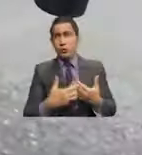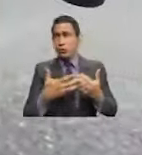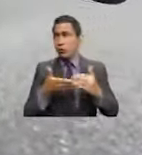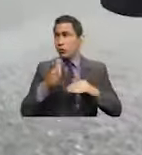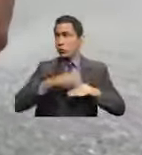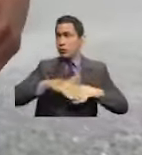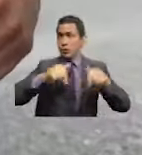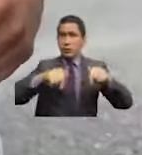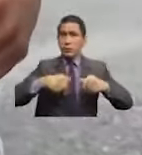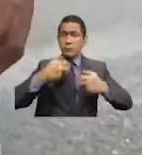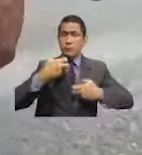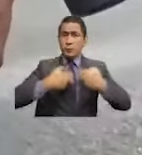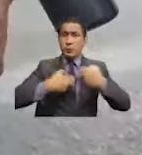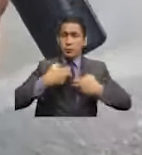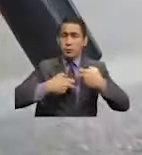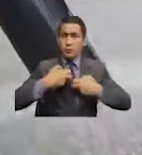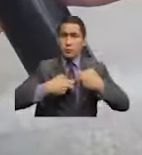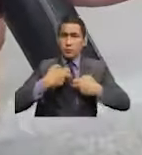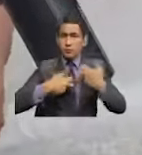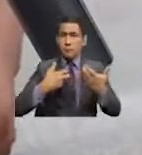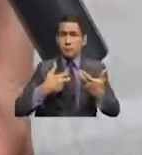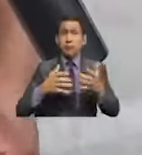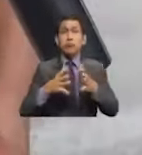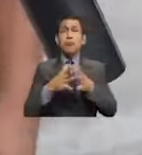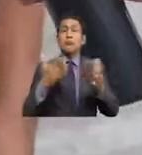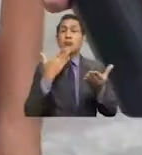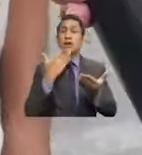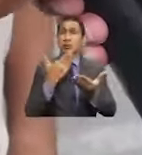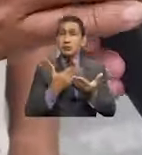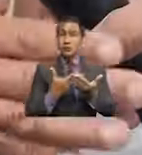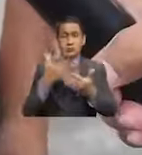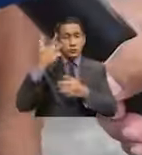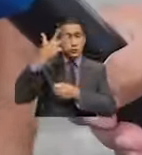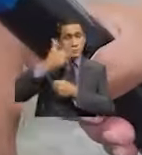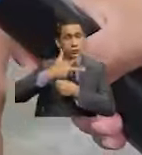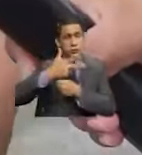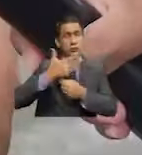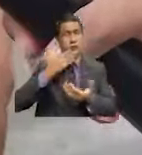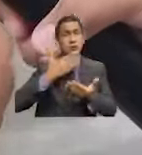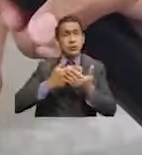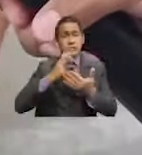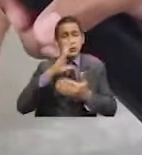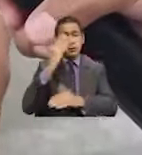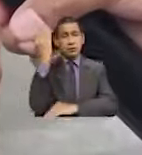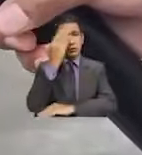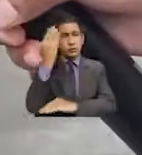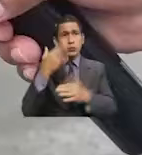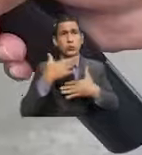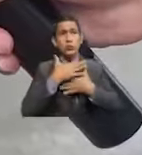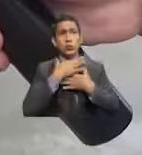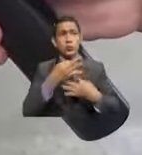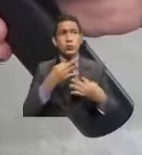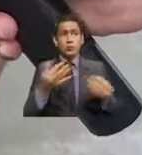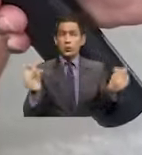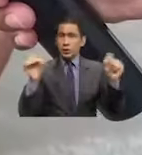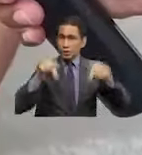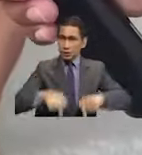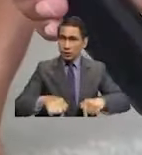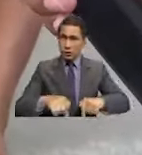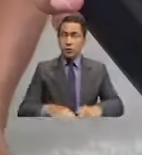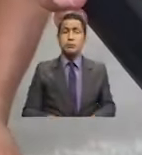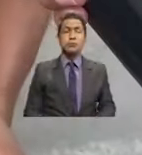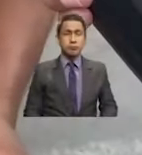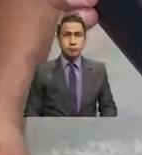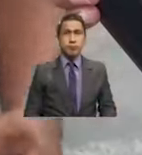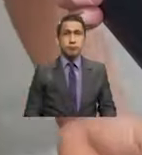que está pasando en este momento. Buenas tardes, gracias a la prensa nacional de TC Televisión, es un gusto tenerlo. Sí, nosotros